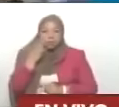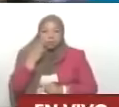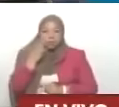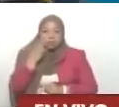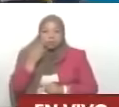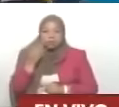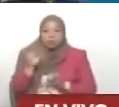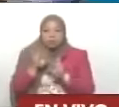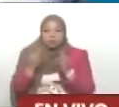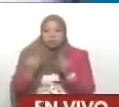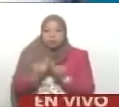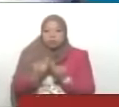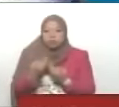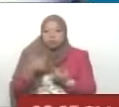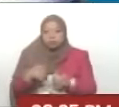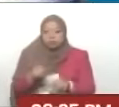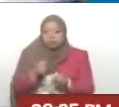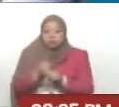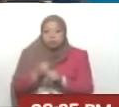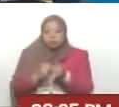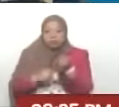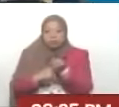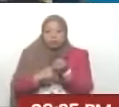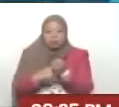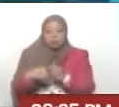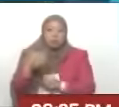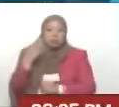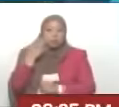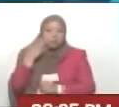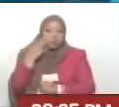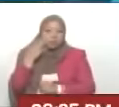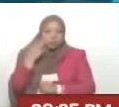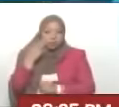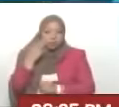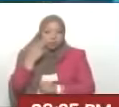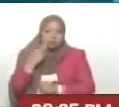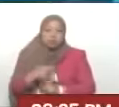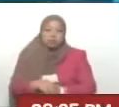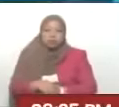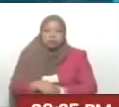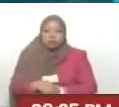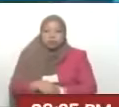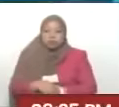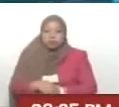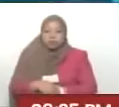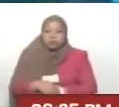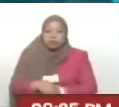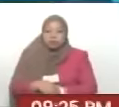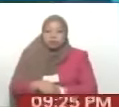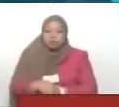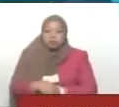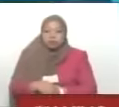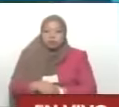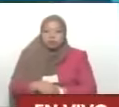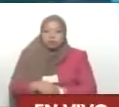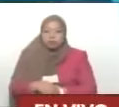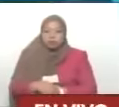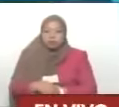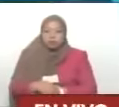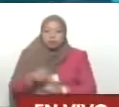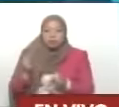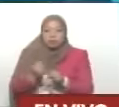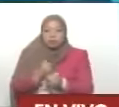de una familia, porque no solo el apoyo de mamá, está papá, está hermano, están maestros, están compañeros de